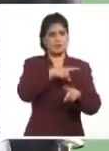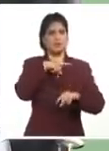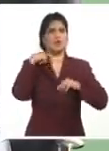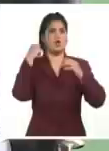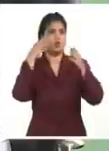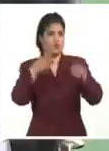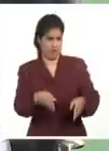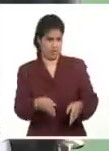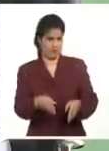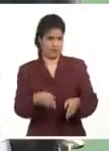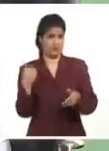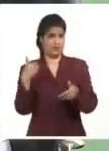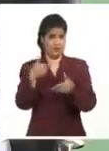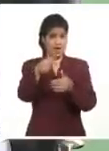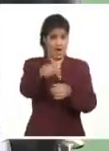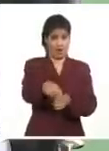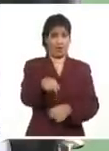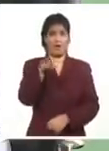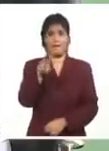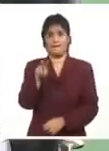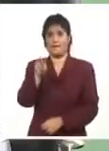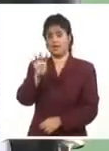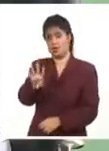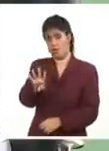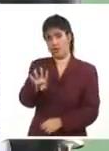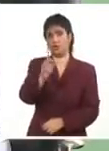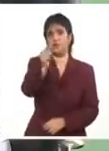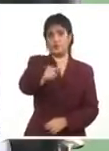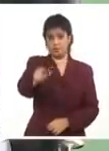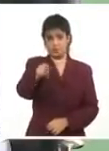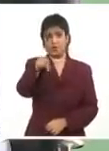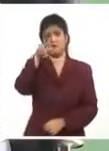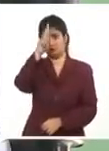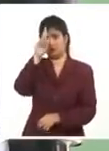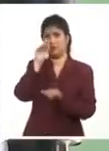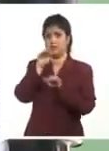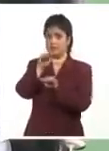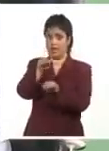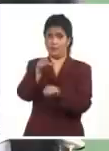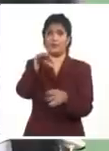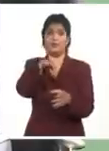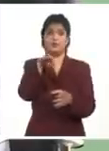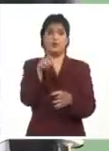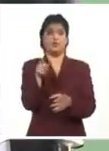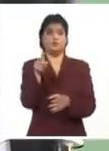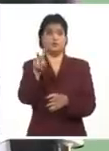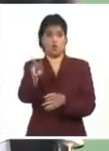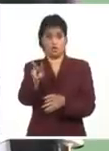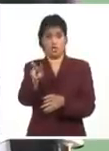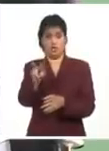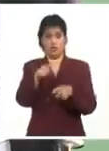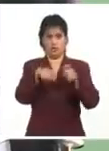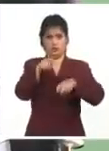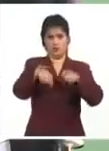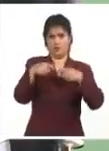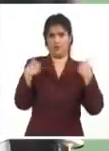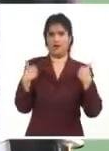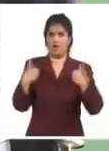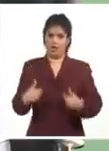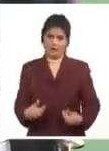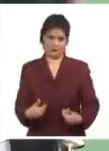24 pacientes. Estos 24 pacientes, de ellos 12 recibieron tratamiento quirúrgico y se